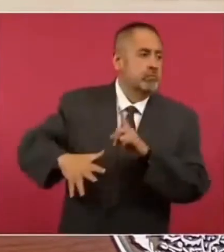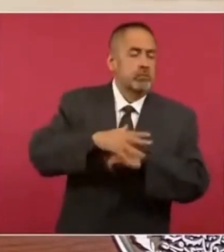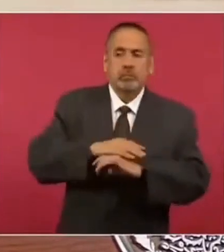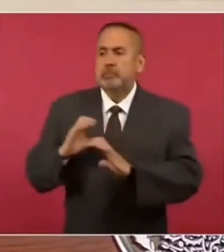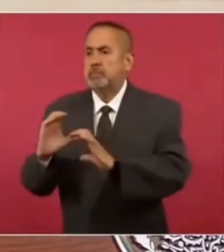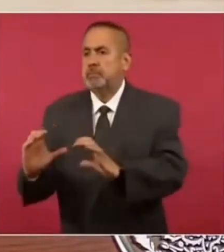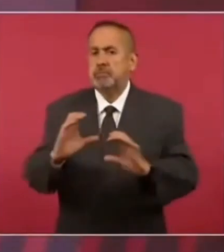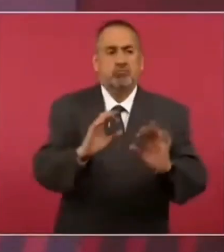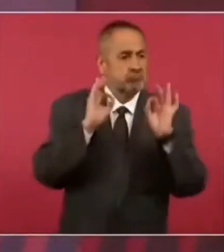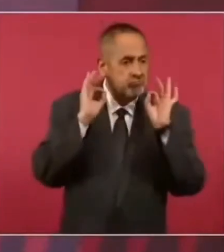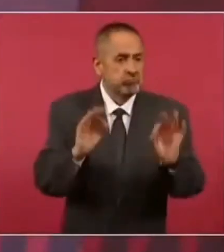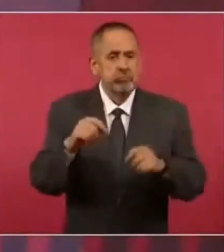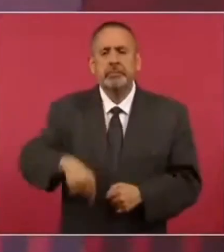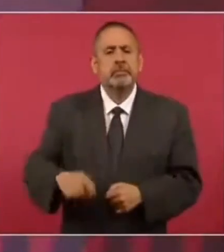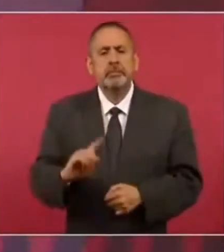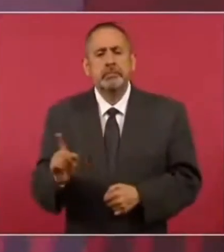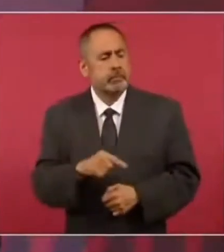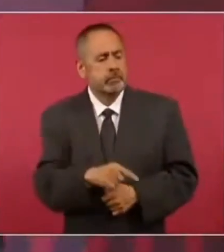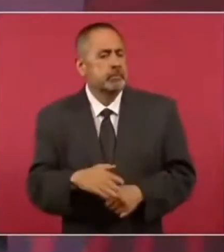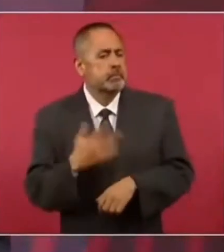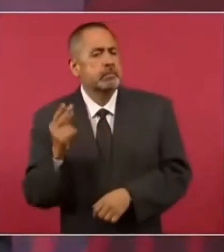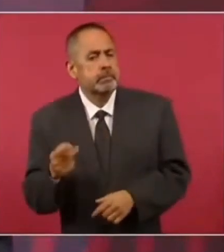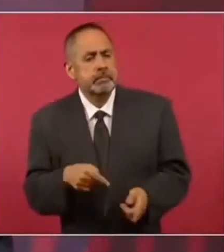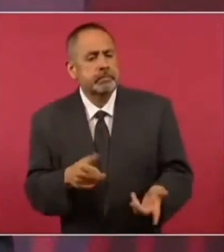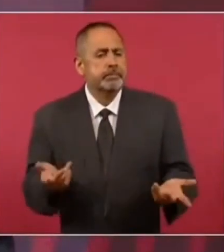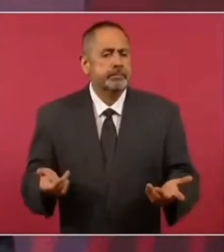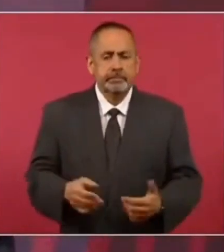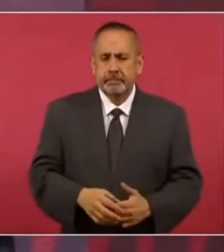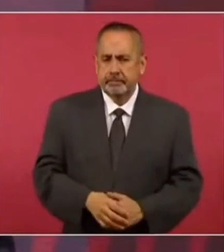como se cuida el medio ambiente en Canadá.